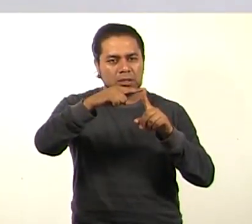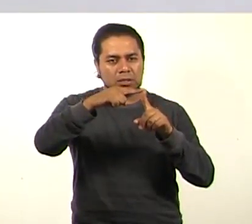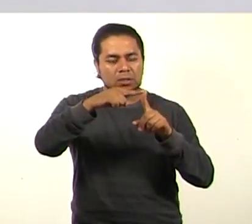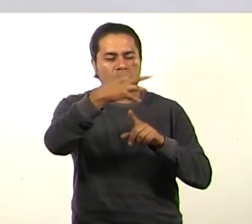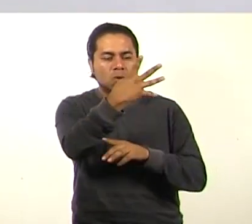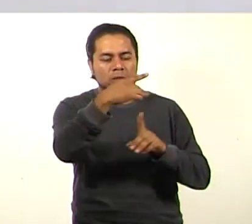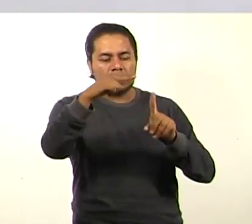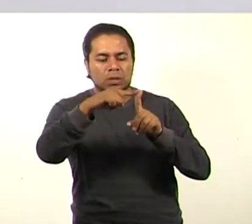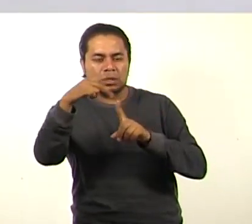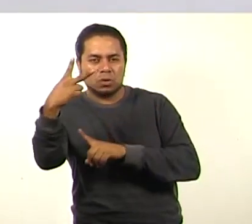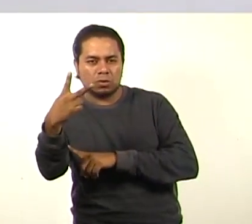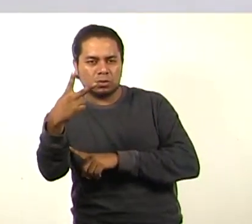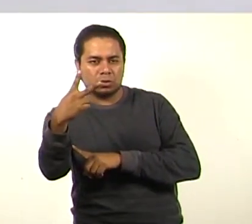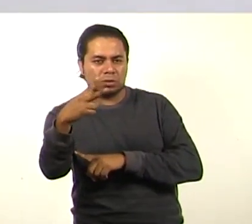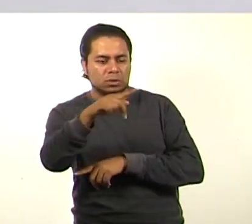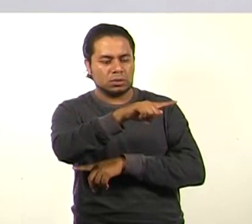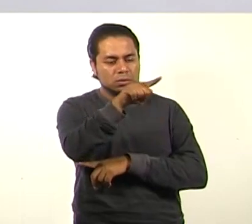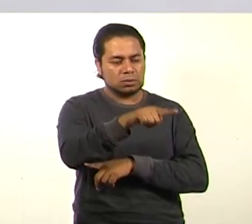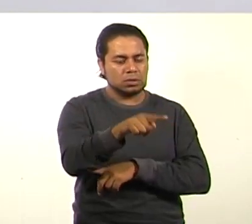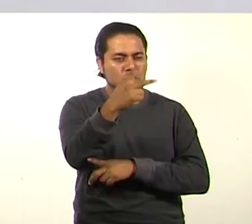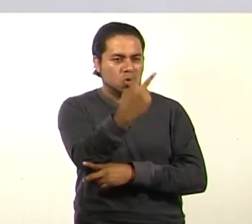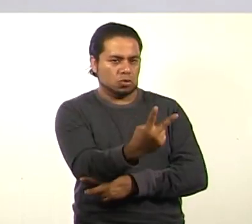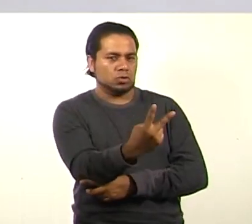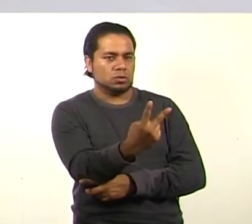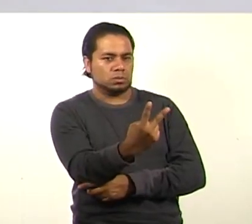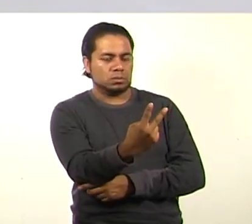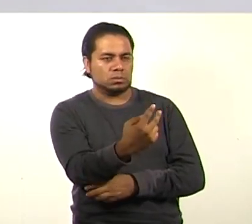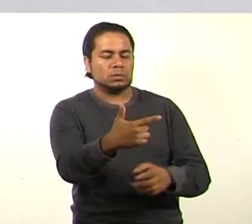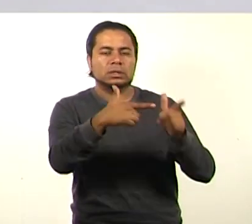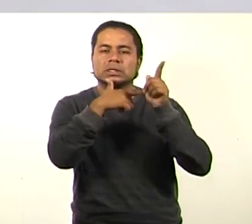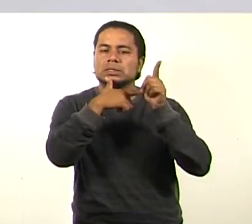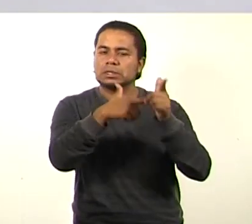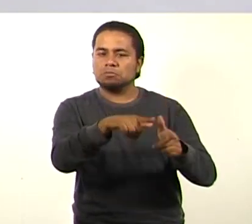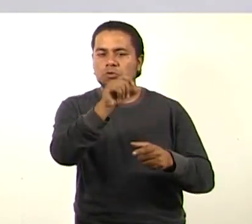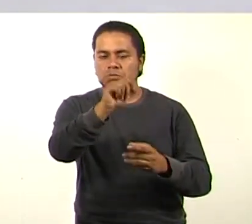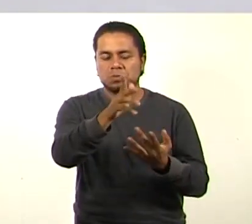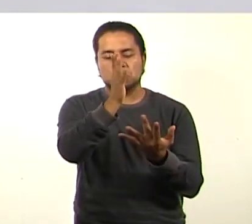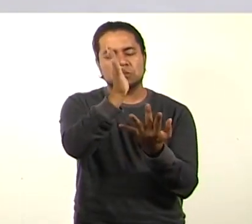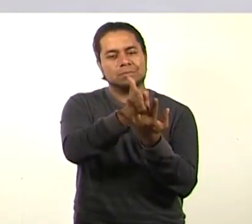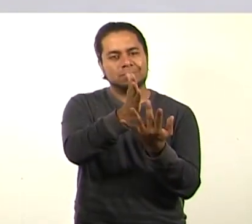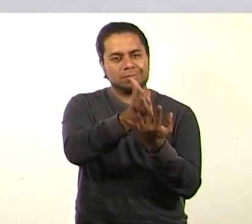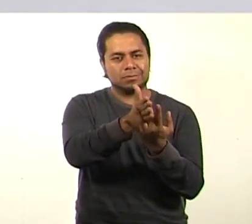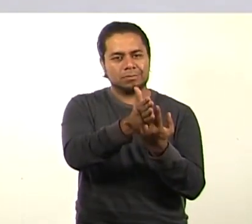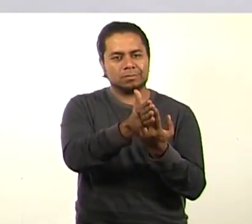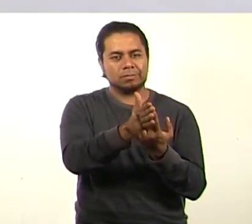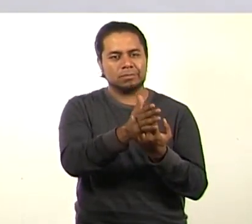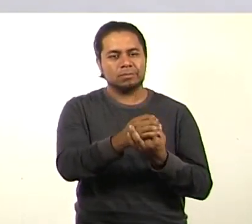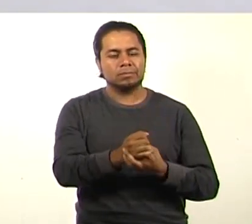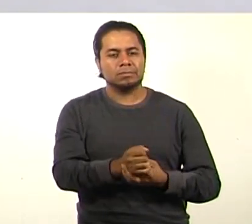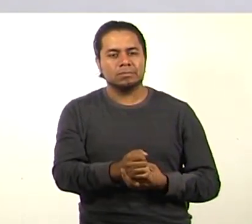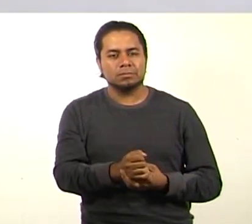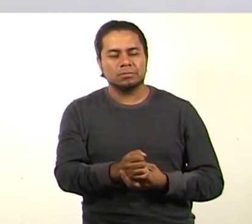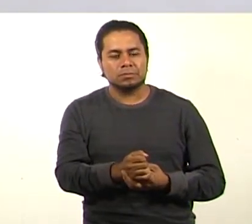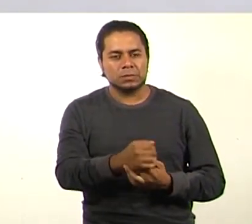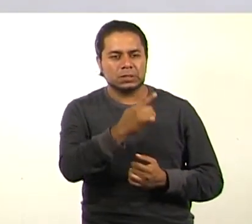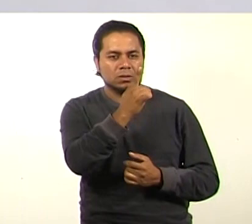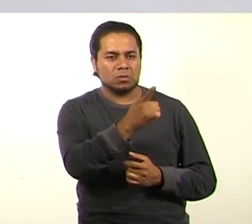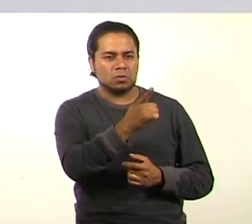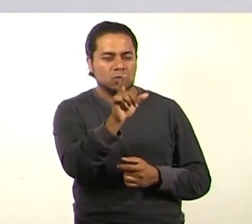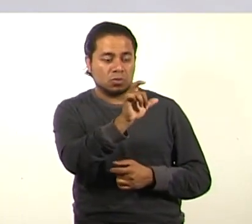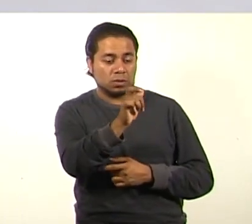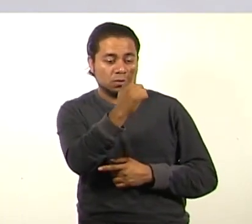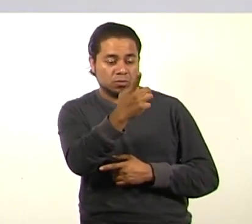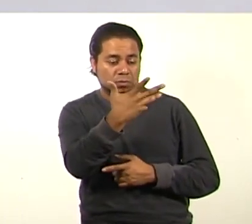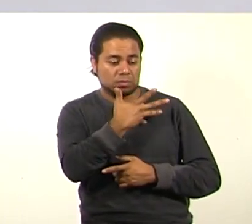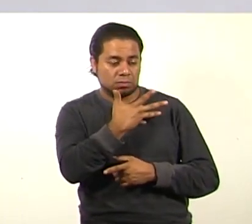4 entre 2 es 2. Entonces, seguimos con las mitades. El 1, cuando tenemos